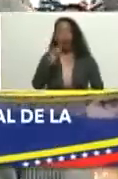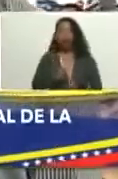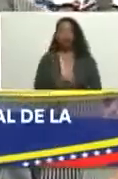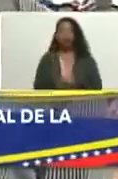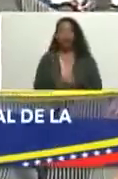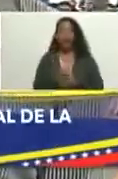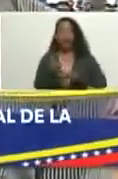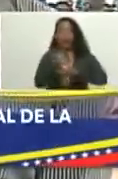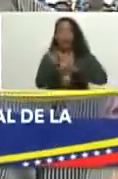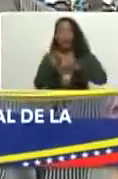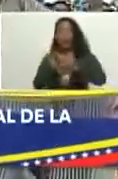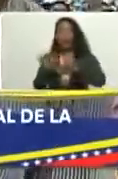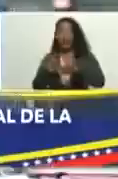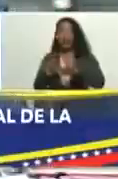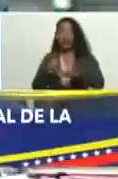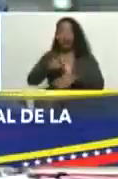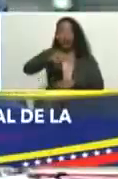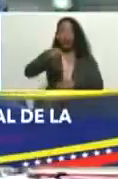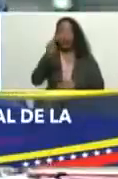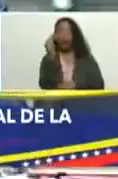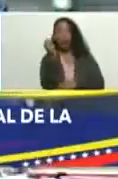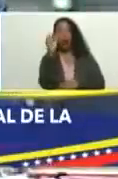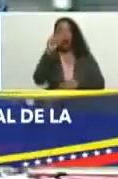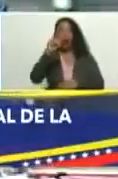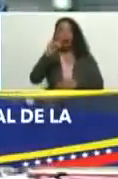municipio Juan José Mora.